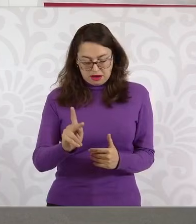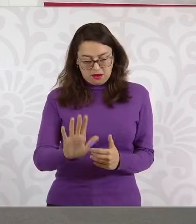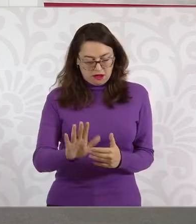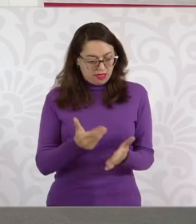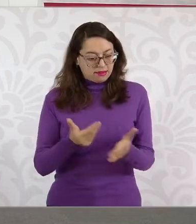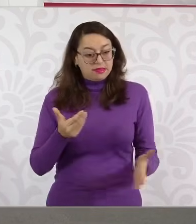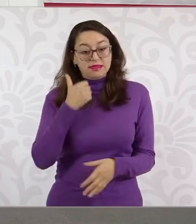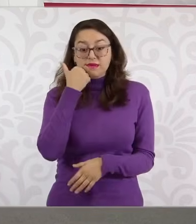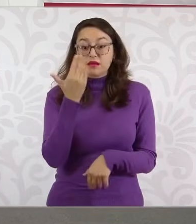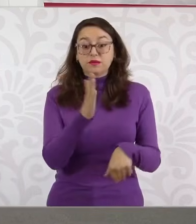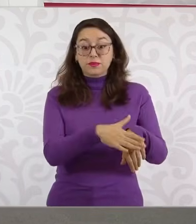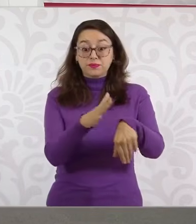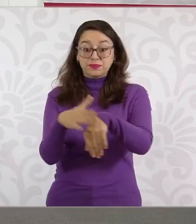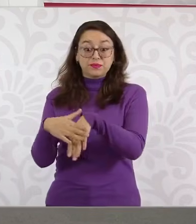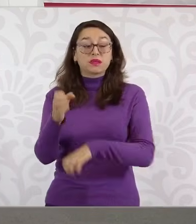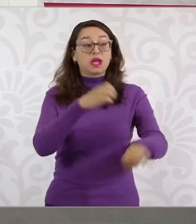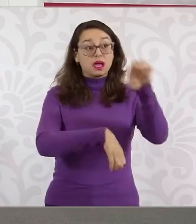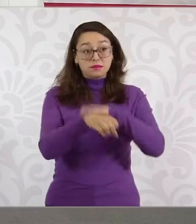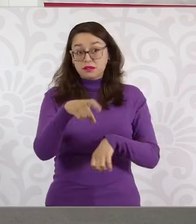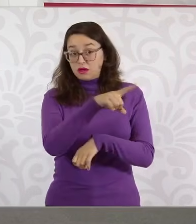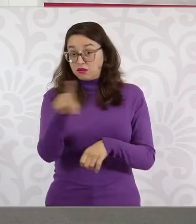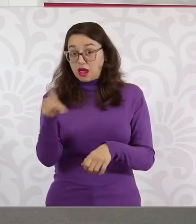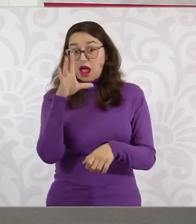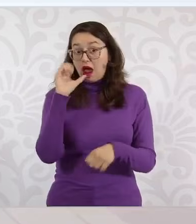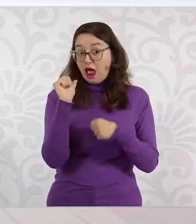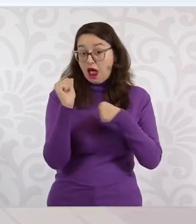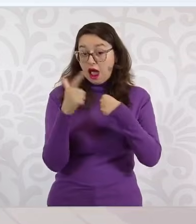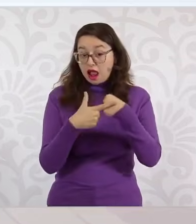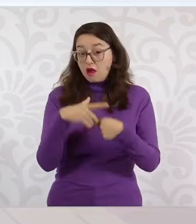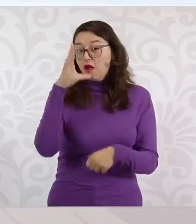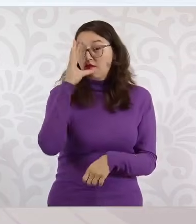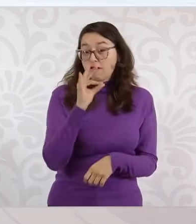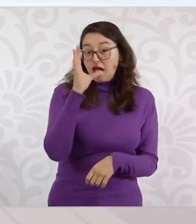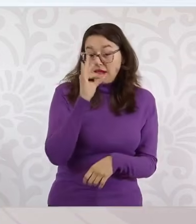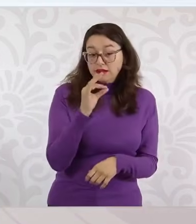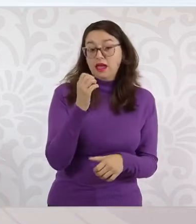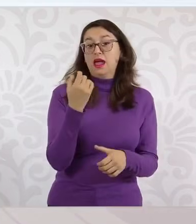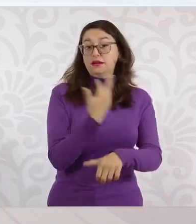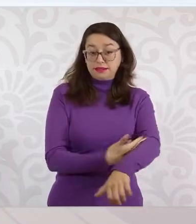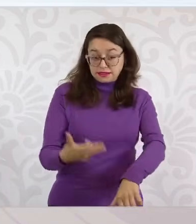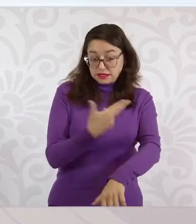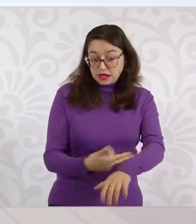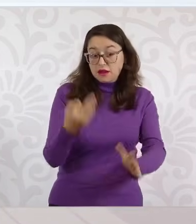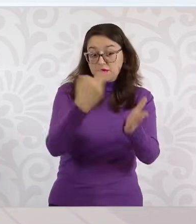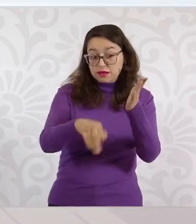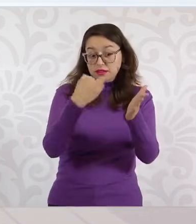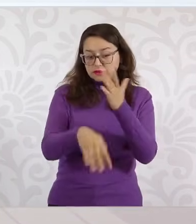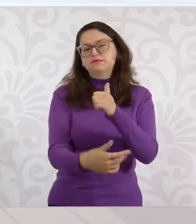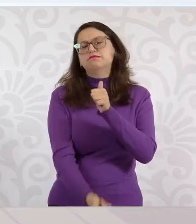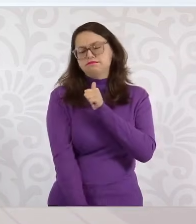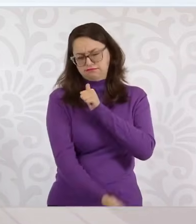para hacer un llamado a las empresas a que se acerquen a la comisión quienes no tengan sus condiciones de concesión